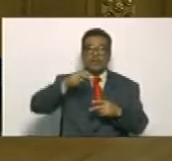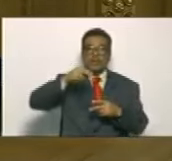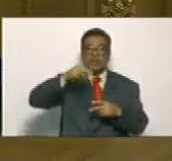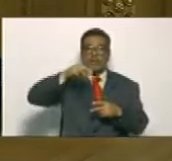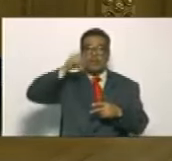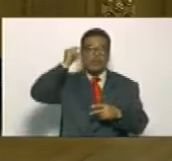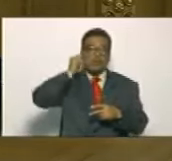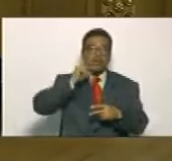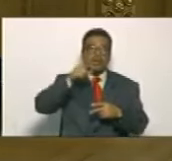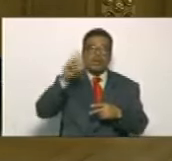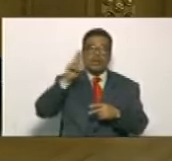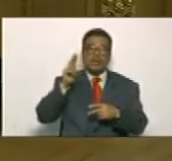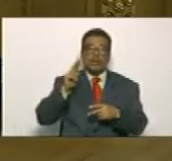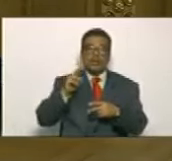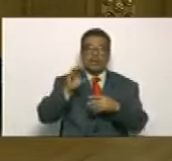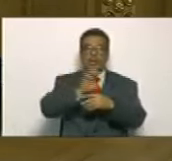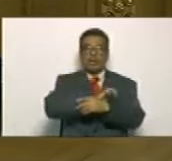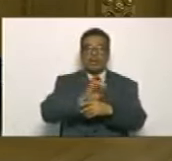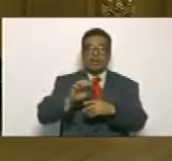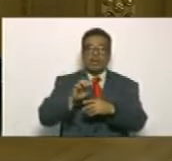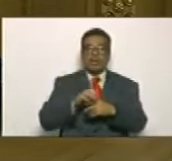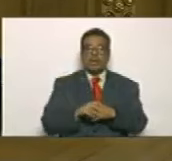de Sucre a la República de Ecuador.